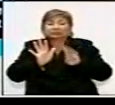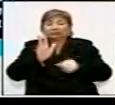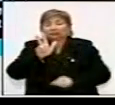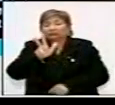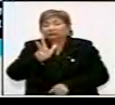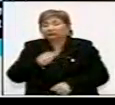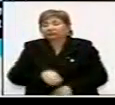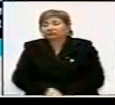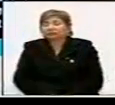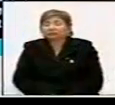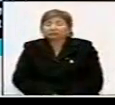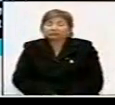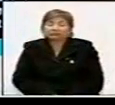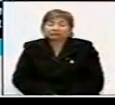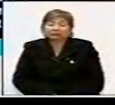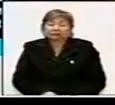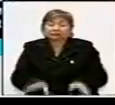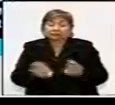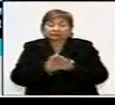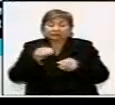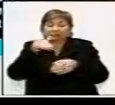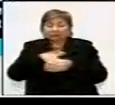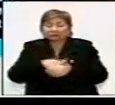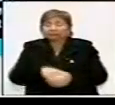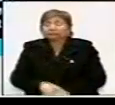política vamos a cerrar la votación